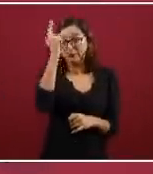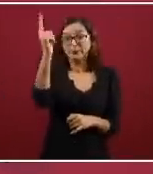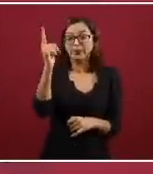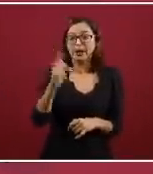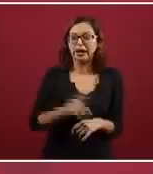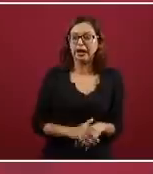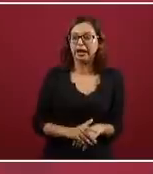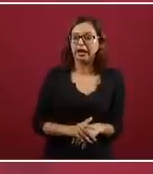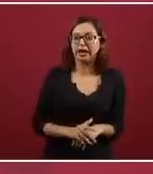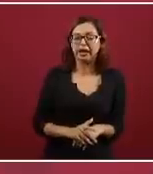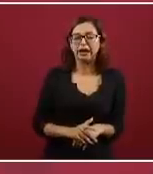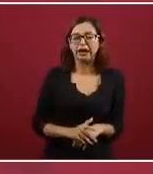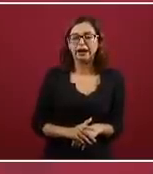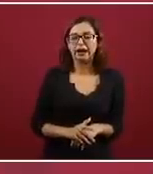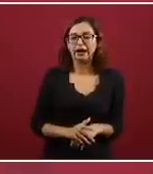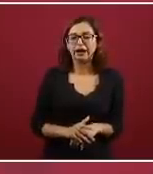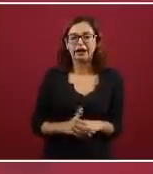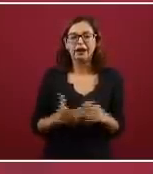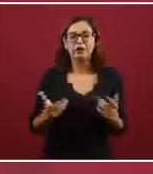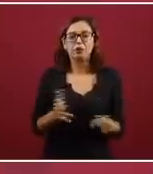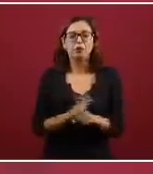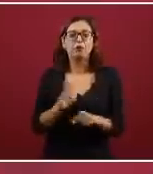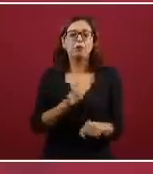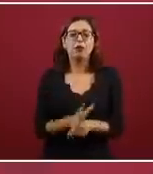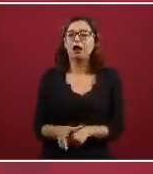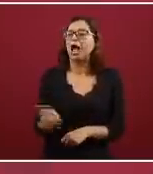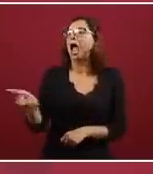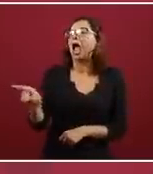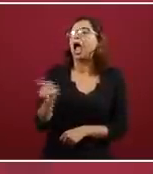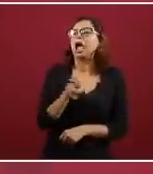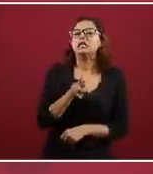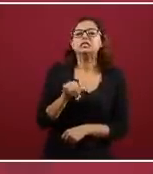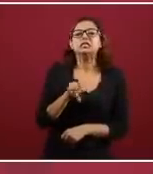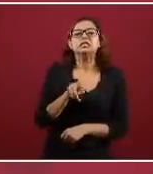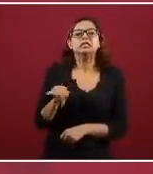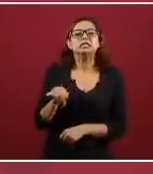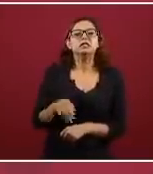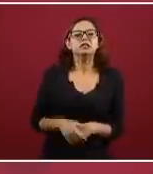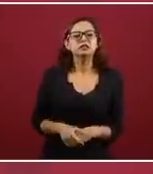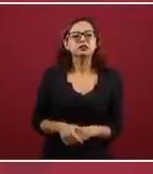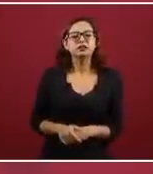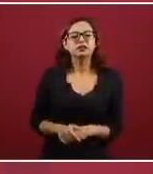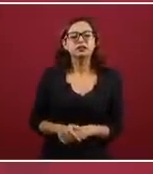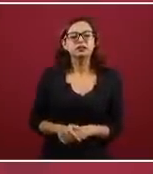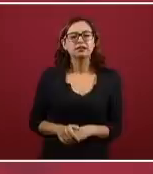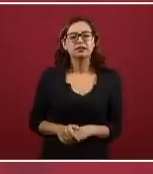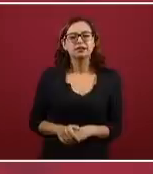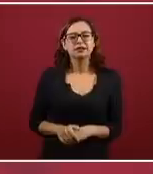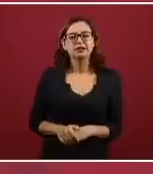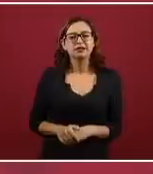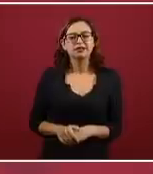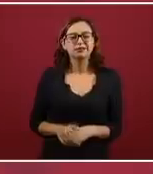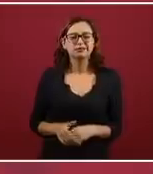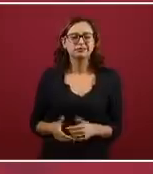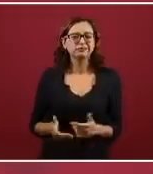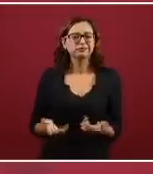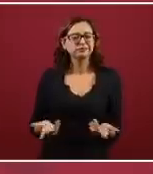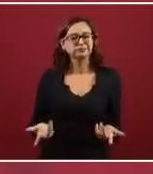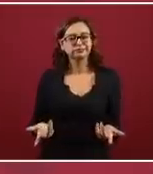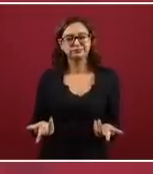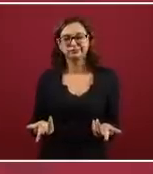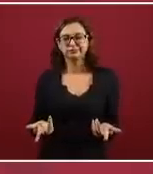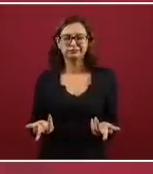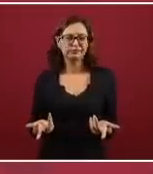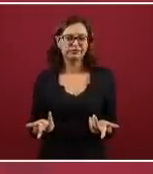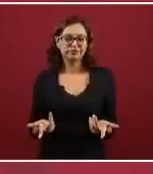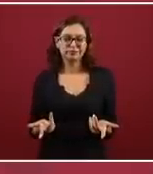fue acuñar la frase de Nini. se